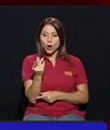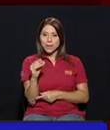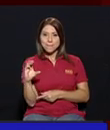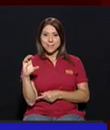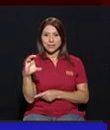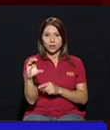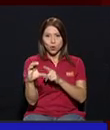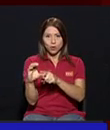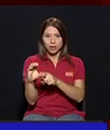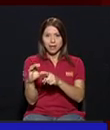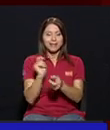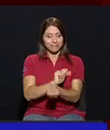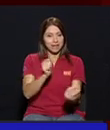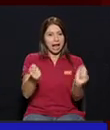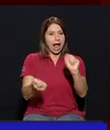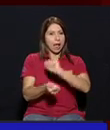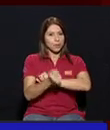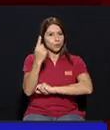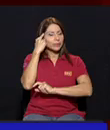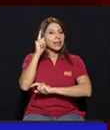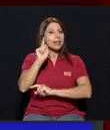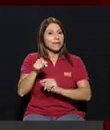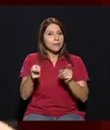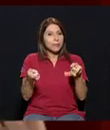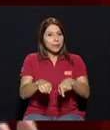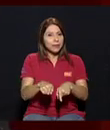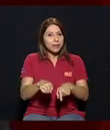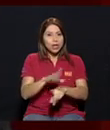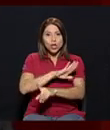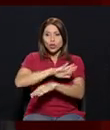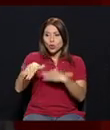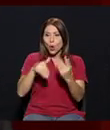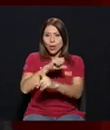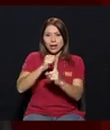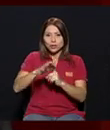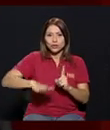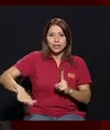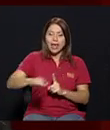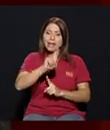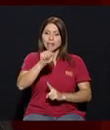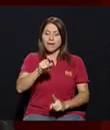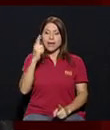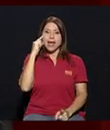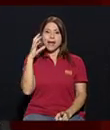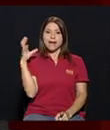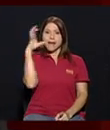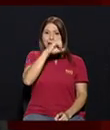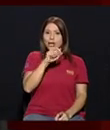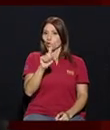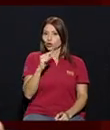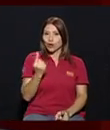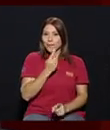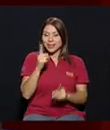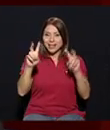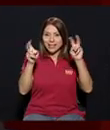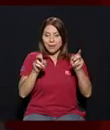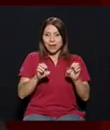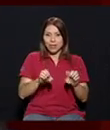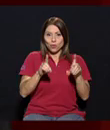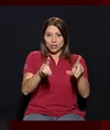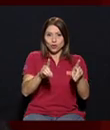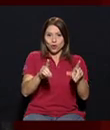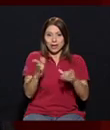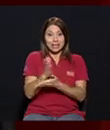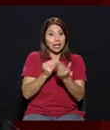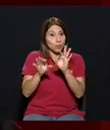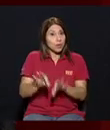Y es ese cambio de concepción que se tiene que dar y que la sociedad en la generalidad debe ir apropiando en torno a que vean que no solo es el tema de educación, que es un